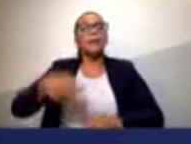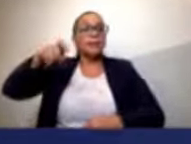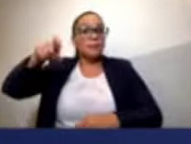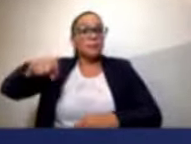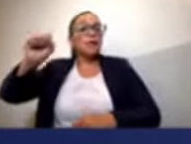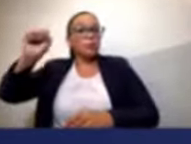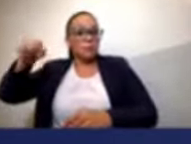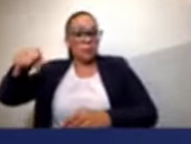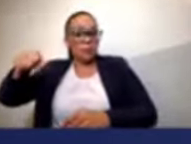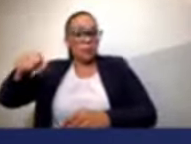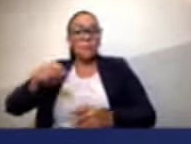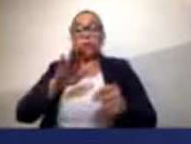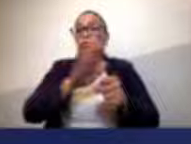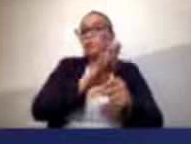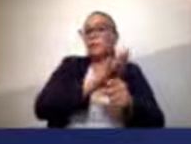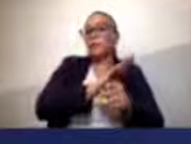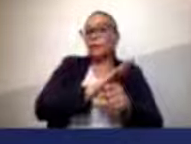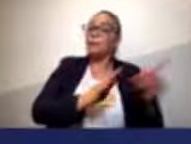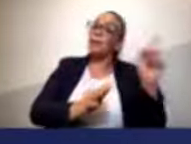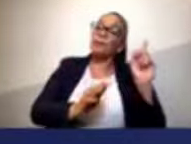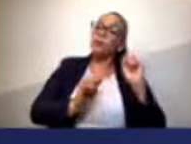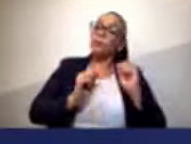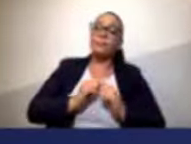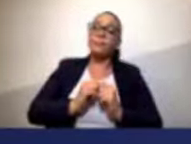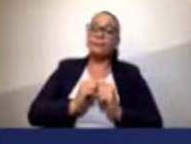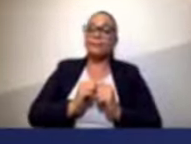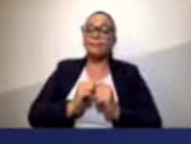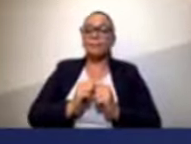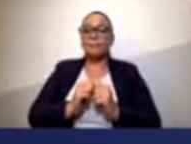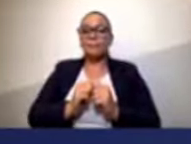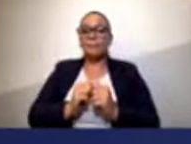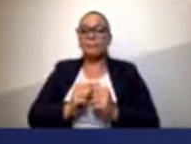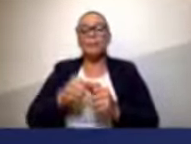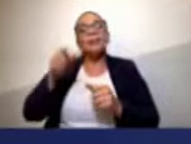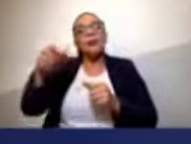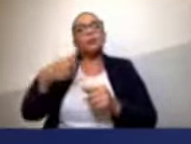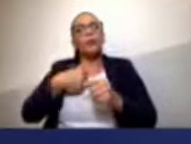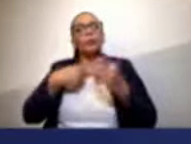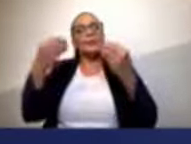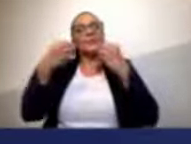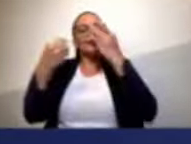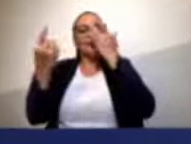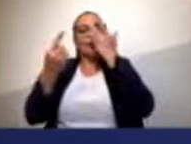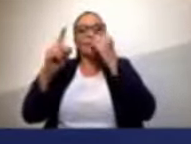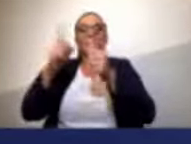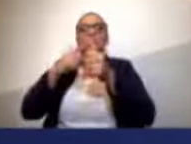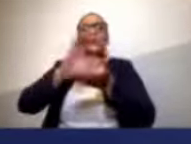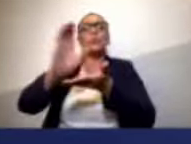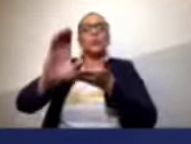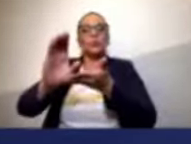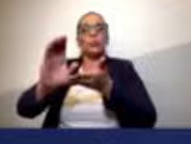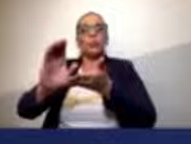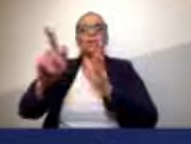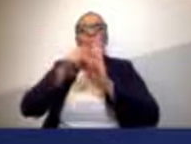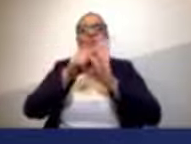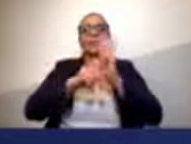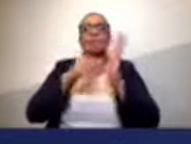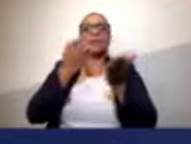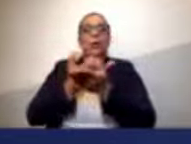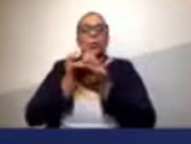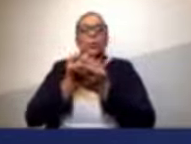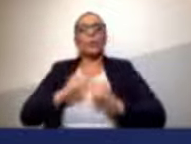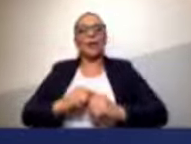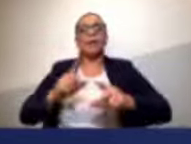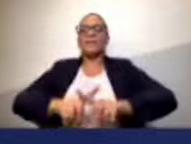Sí. ¿Suficiente? No. Eso se lo enseñan a uno, creo, en el primer curso de Principios de Economía.